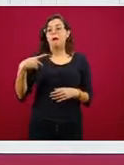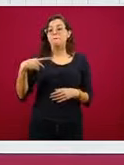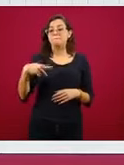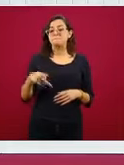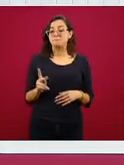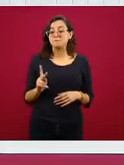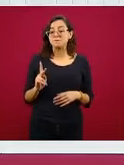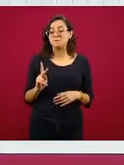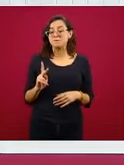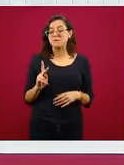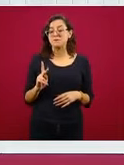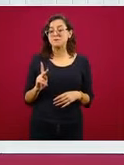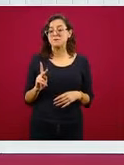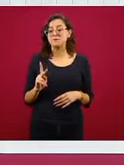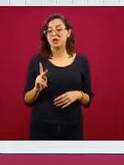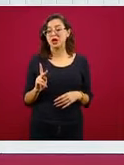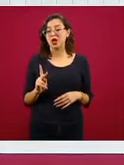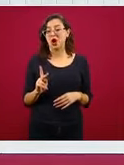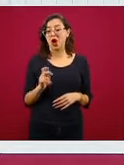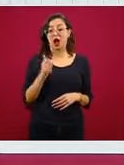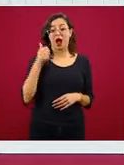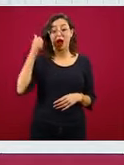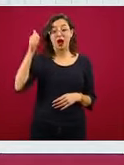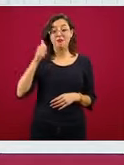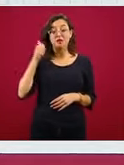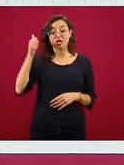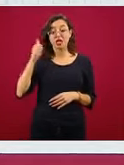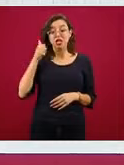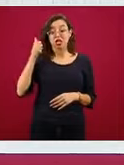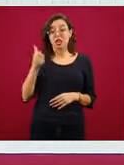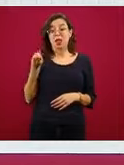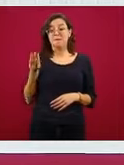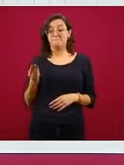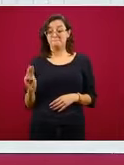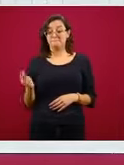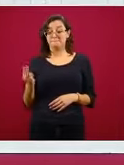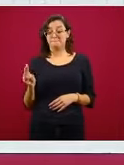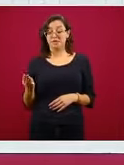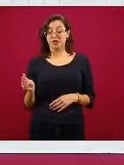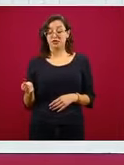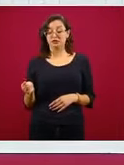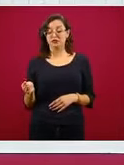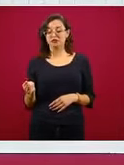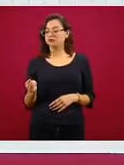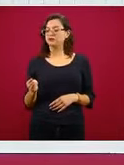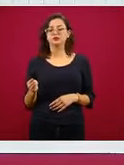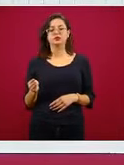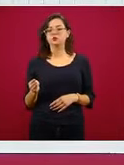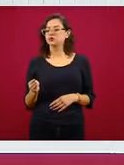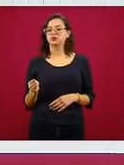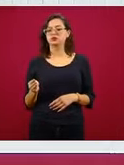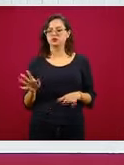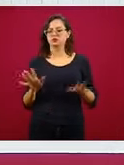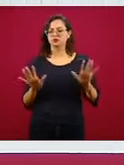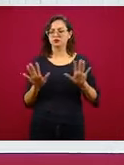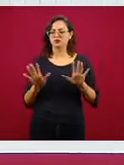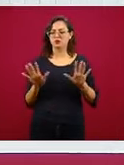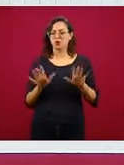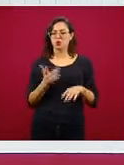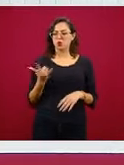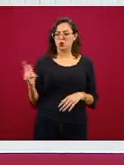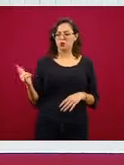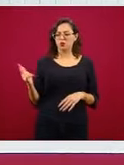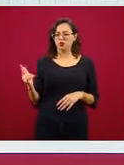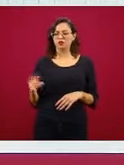es de abril, mayo, no, ya me norteé, esto es junio,